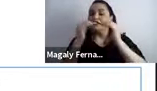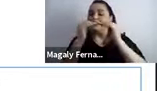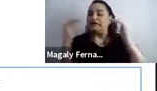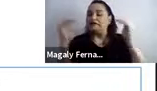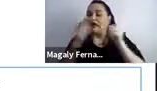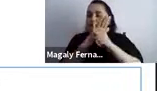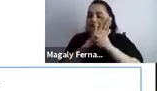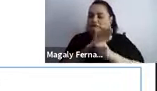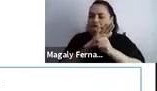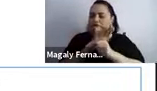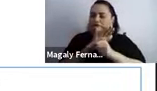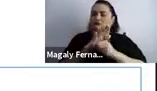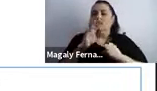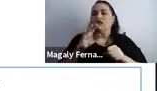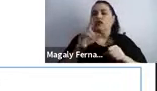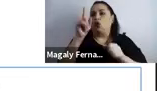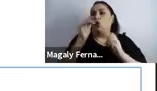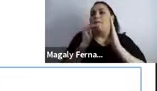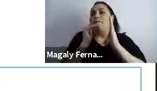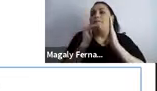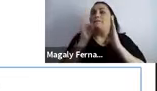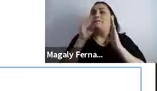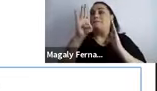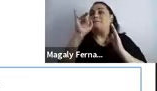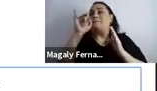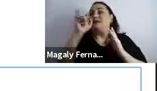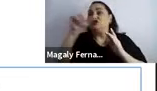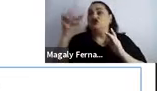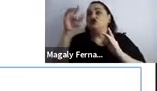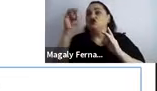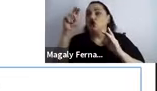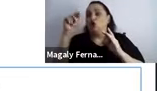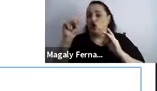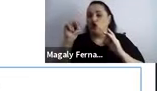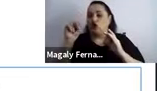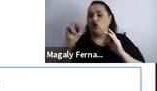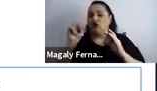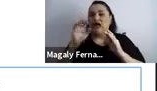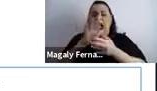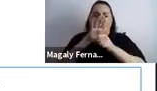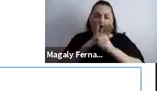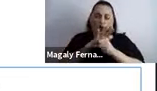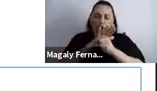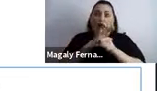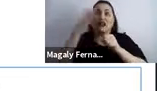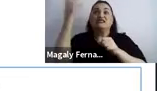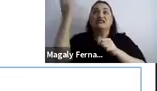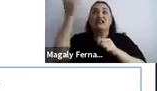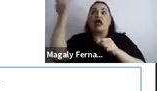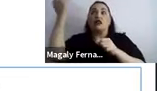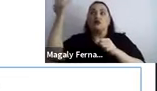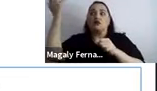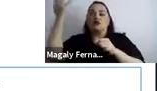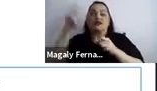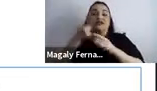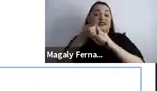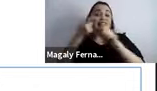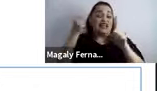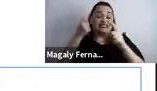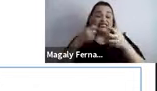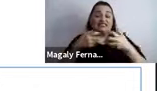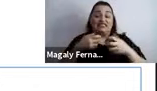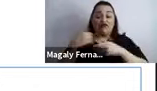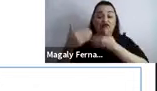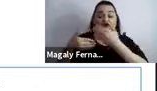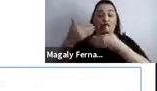de emisiones, de 1 billón de toneladas acumuladas en la atmósfera desde la revolución industrial. Estos